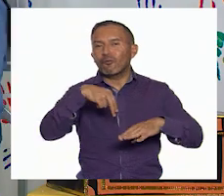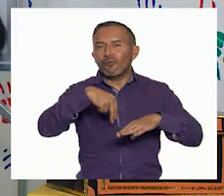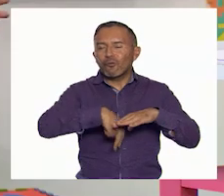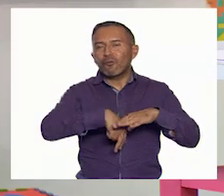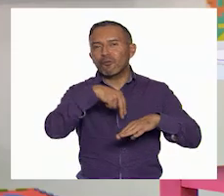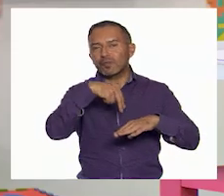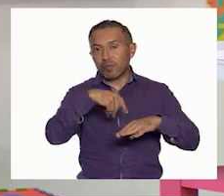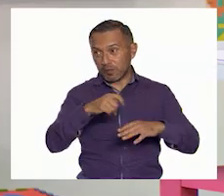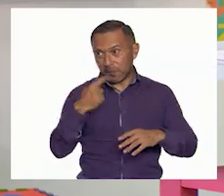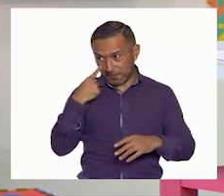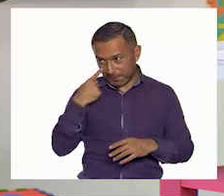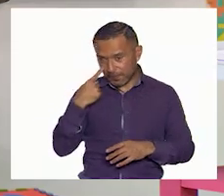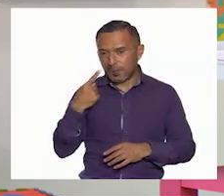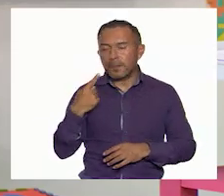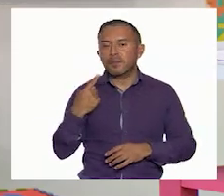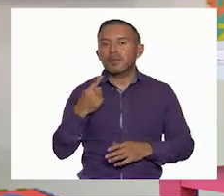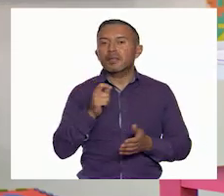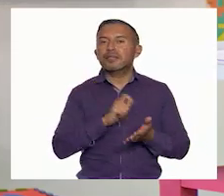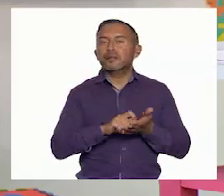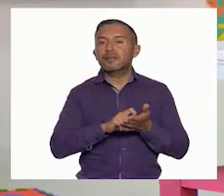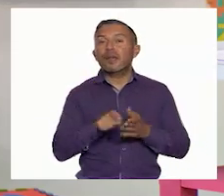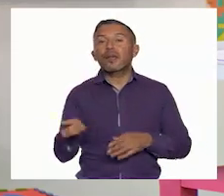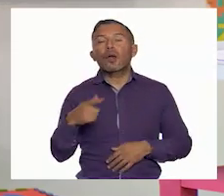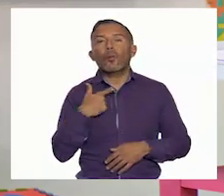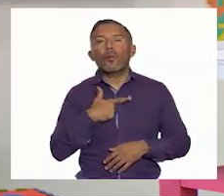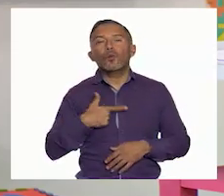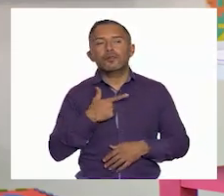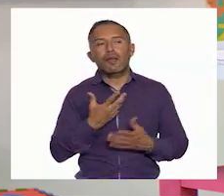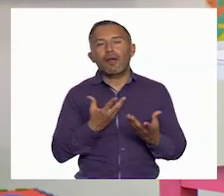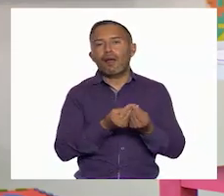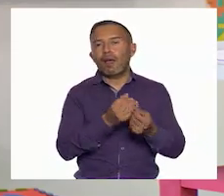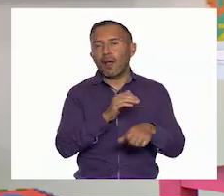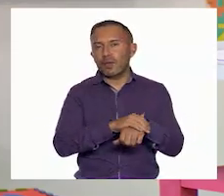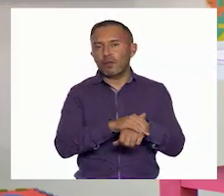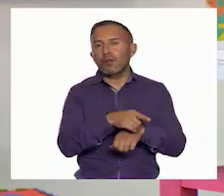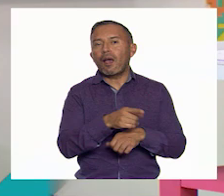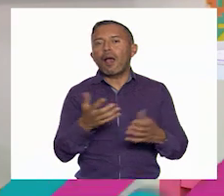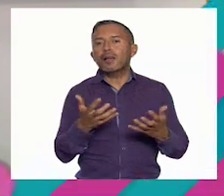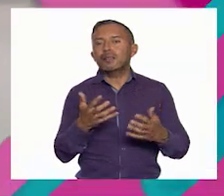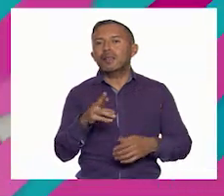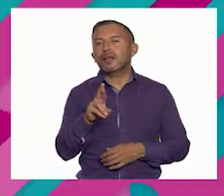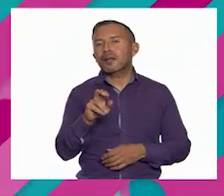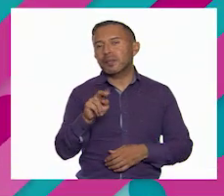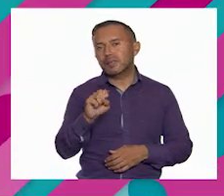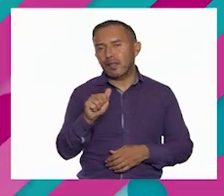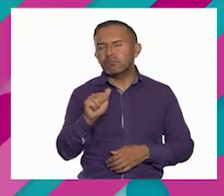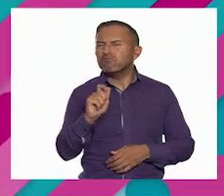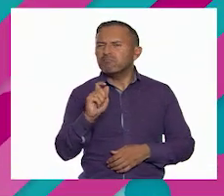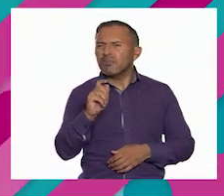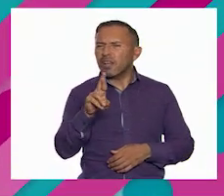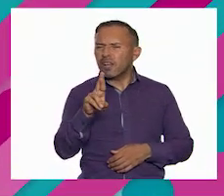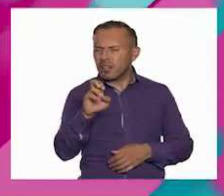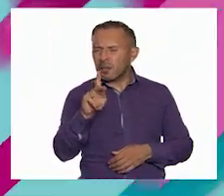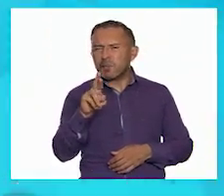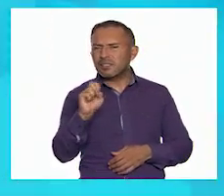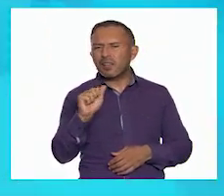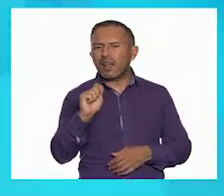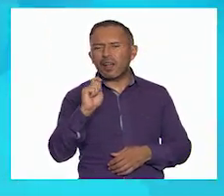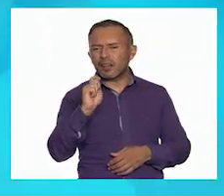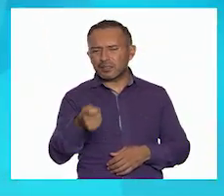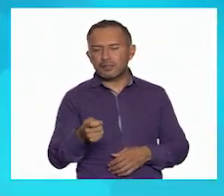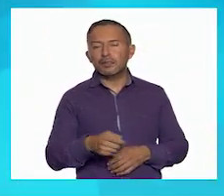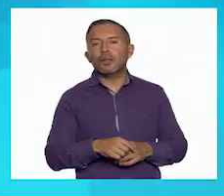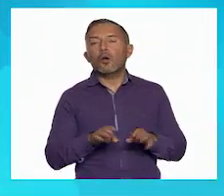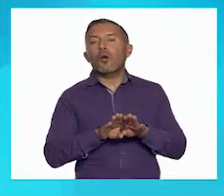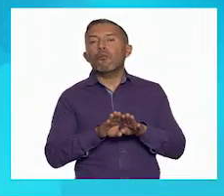¿qué te parece si escribes que le gustaba ir con sus amigos y hacer represas? Las represas son esos lugares en donde